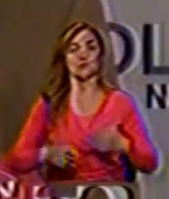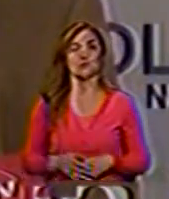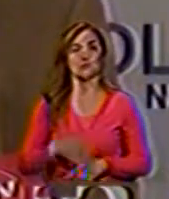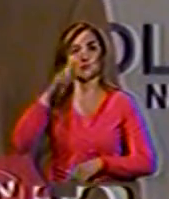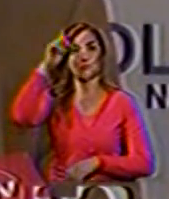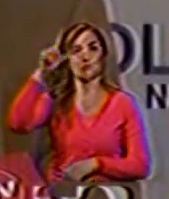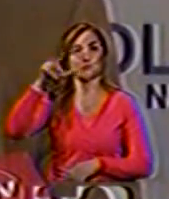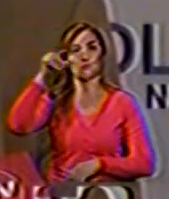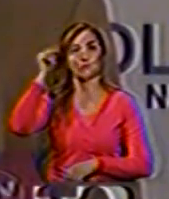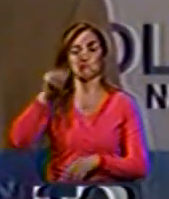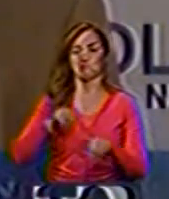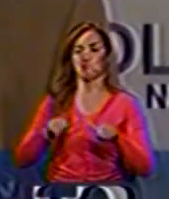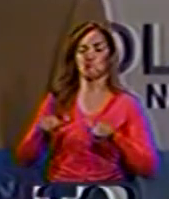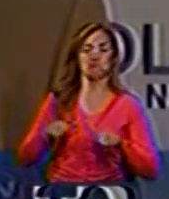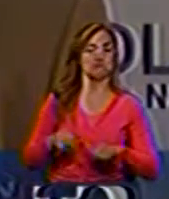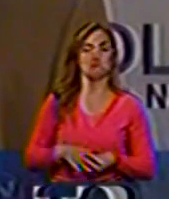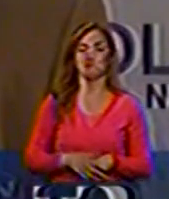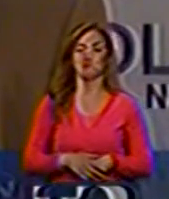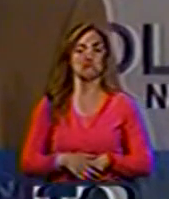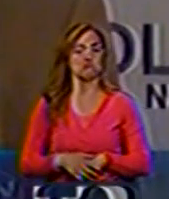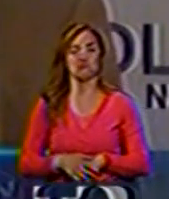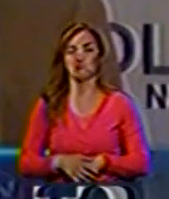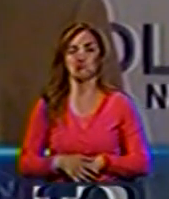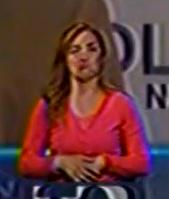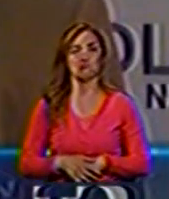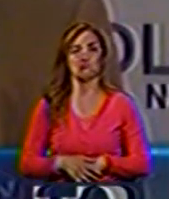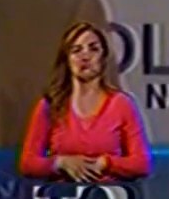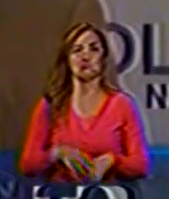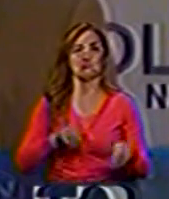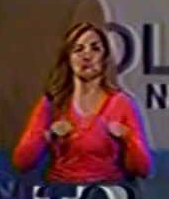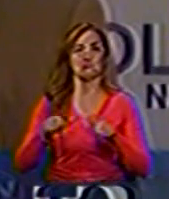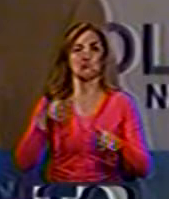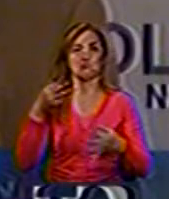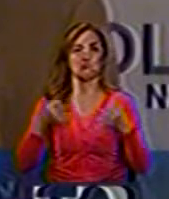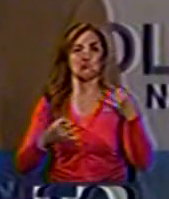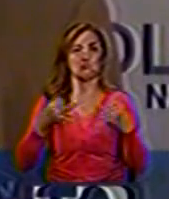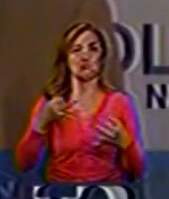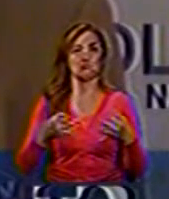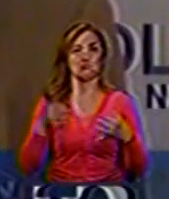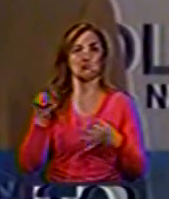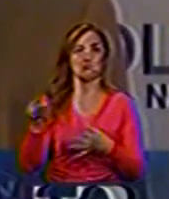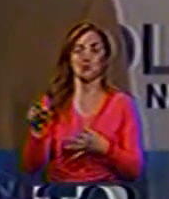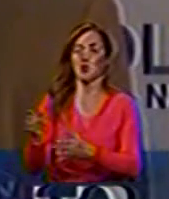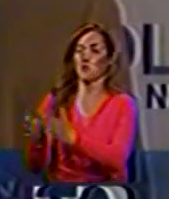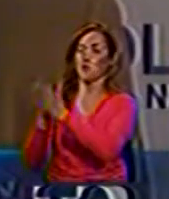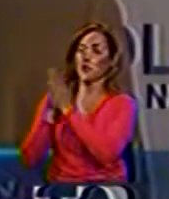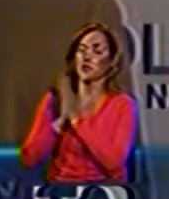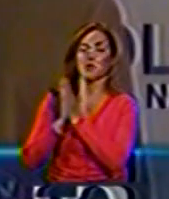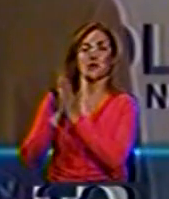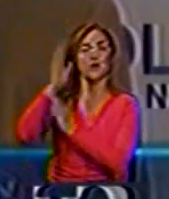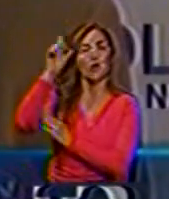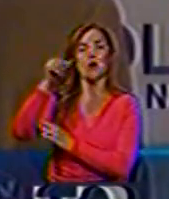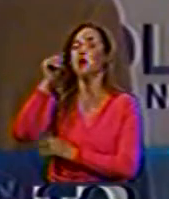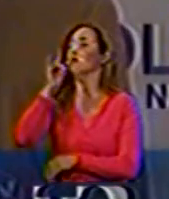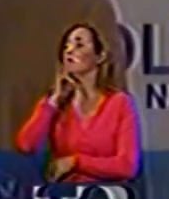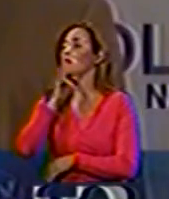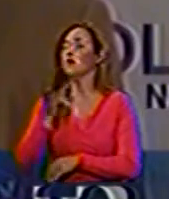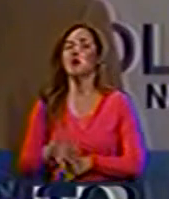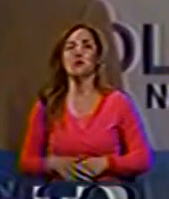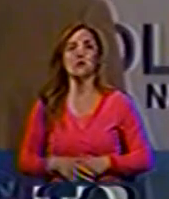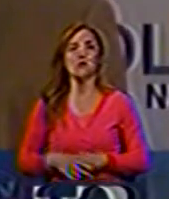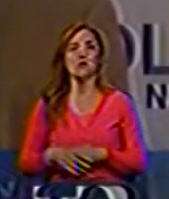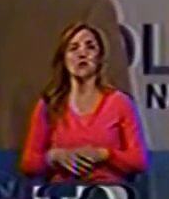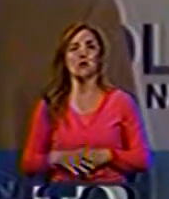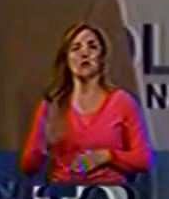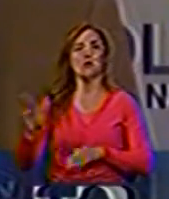al gobierno hacer una gestión, porque en este caso es la Administración de Justicia que le ha hecho un requerimiento al gobierno de los Estados Unidos y